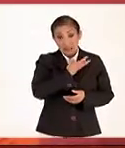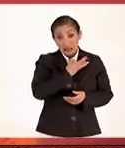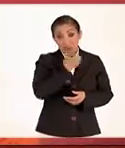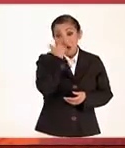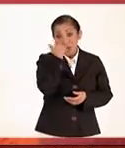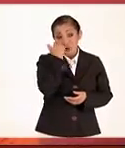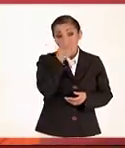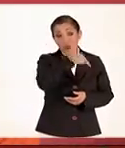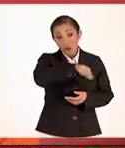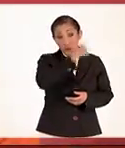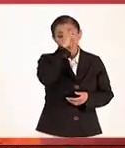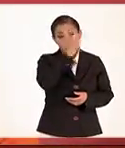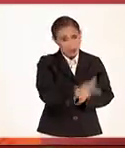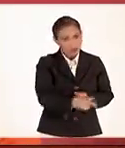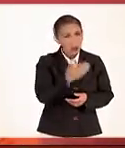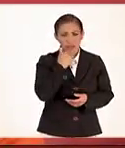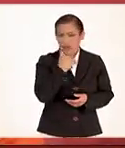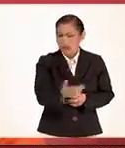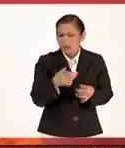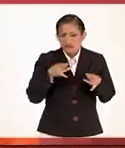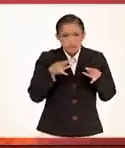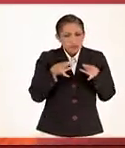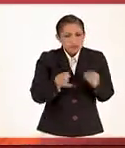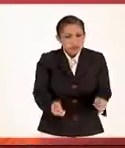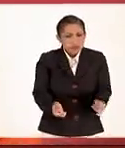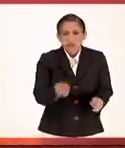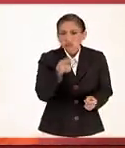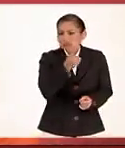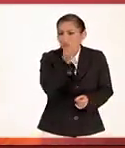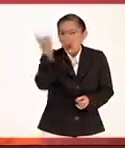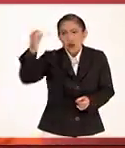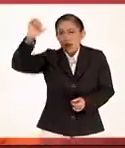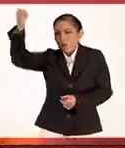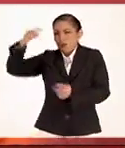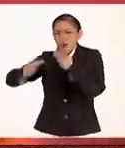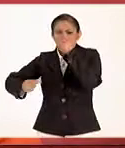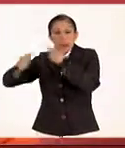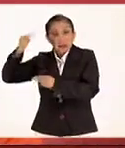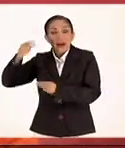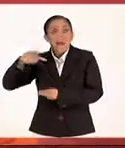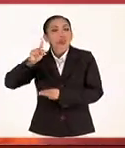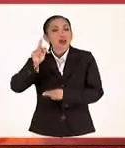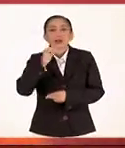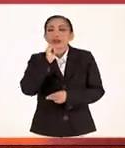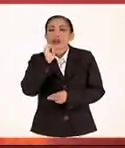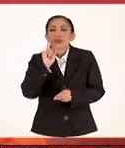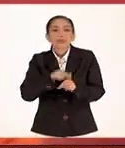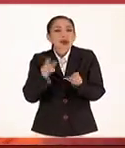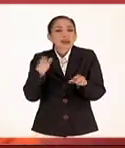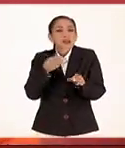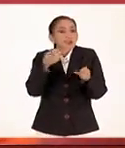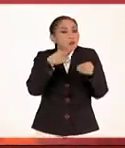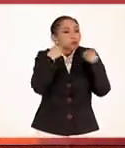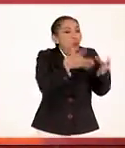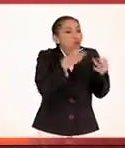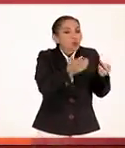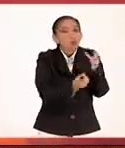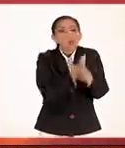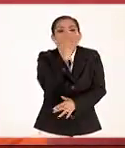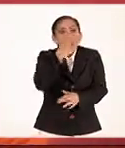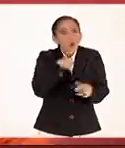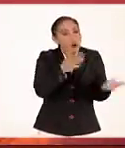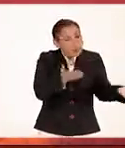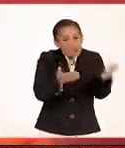sistema educativo de méxico está en la calidad de cualquier nivel nada más tenemos que ponerles elementos innovadores el